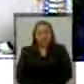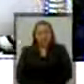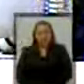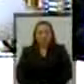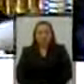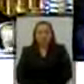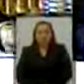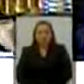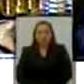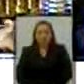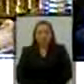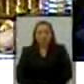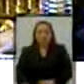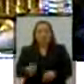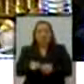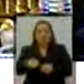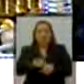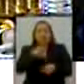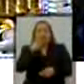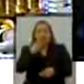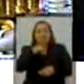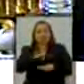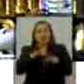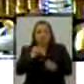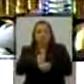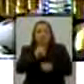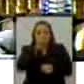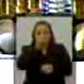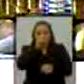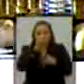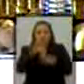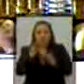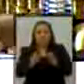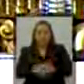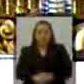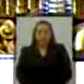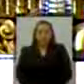mediciones por género en lo que es la ejecución presupuestal y el